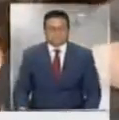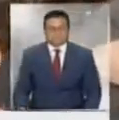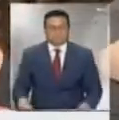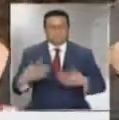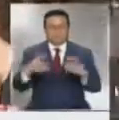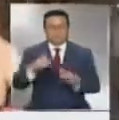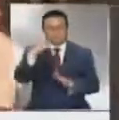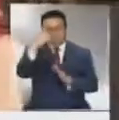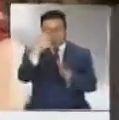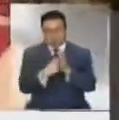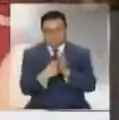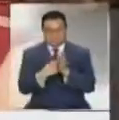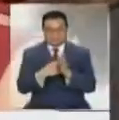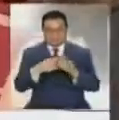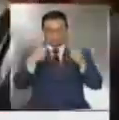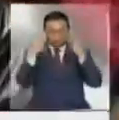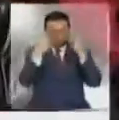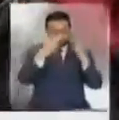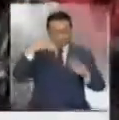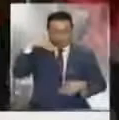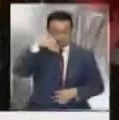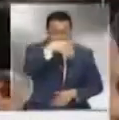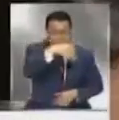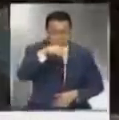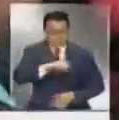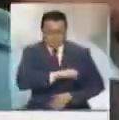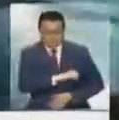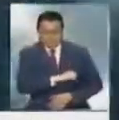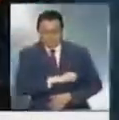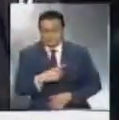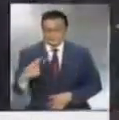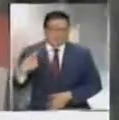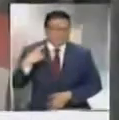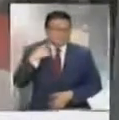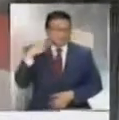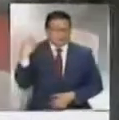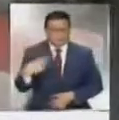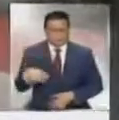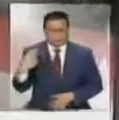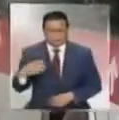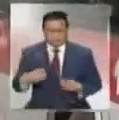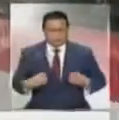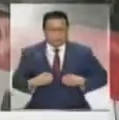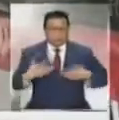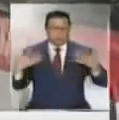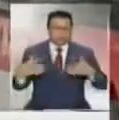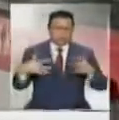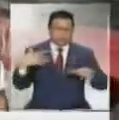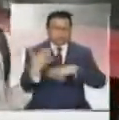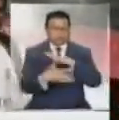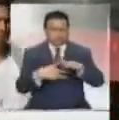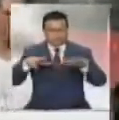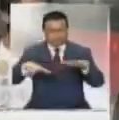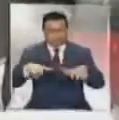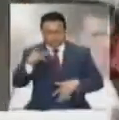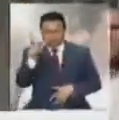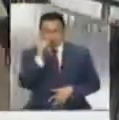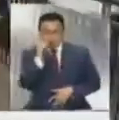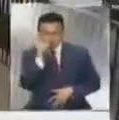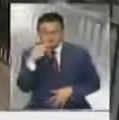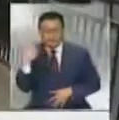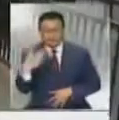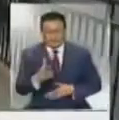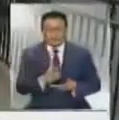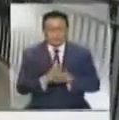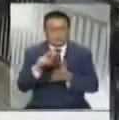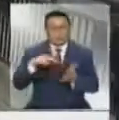Hace casi un mes el sistema de transportes de Santiago vive una verdadera prueba de fuego. Desde el estallido social del pasado 18 de octubre ha debido